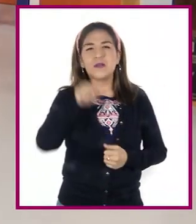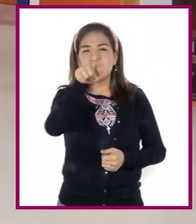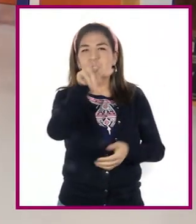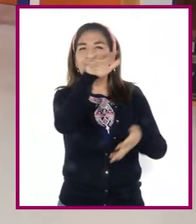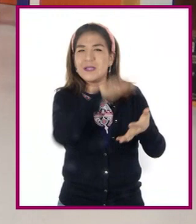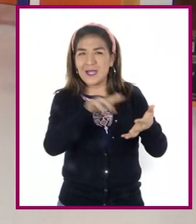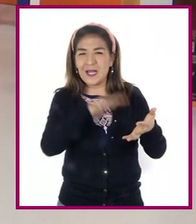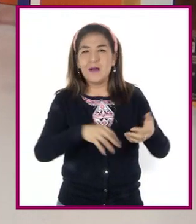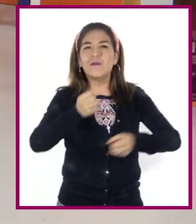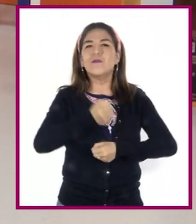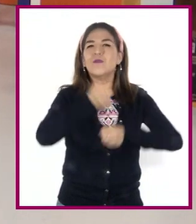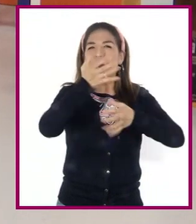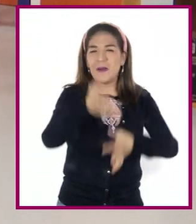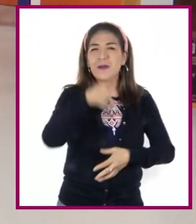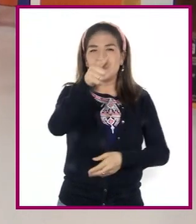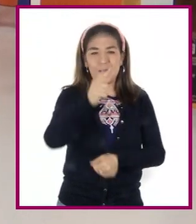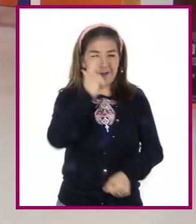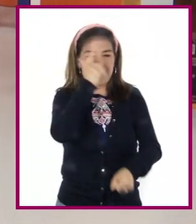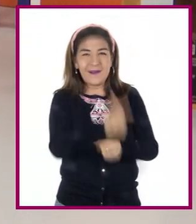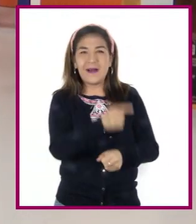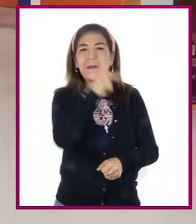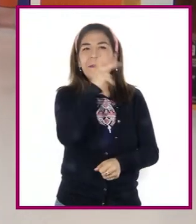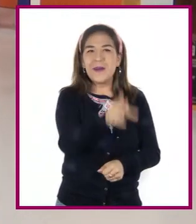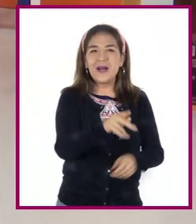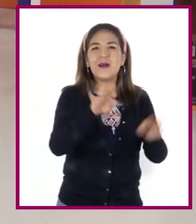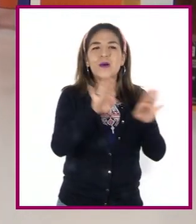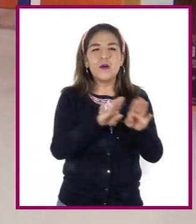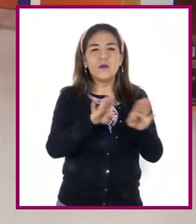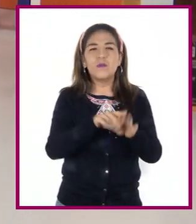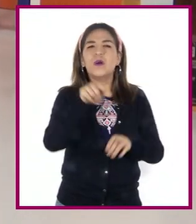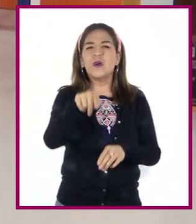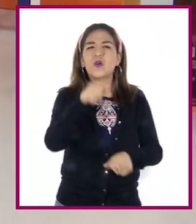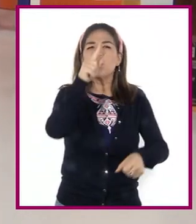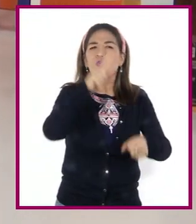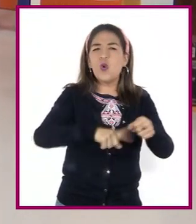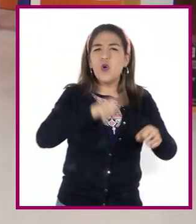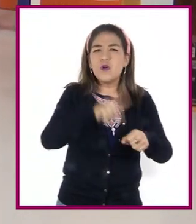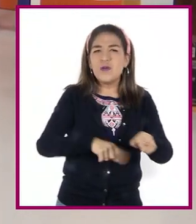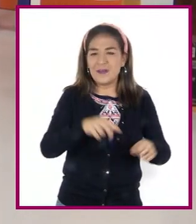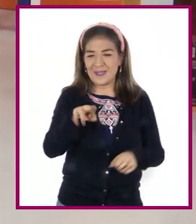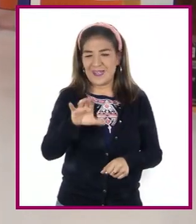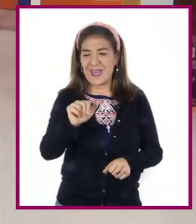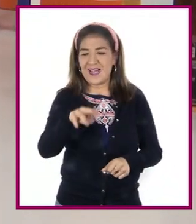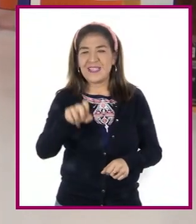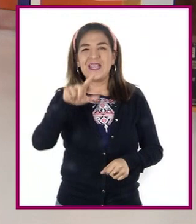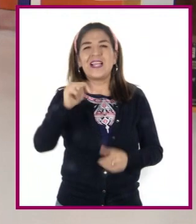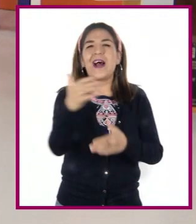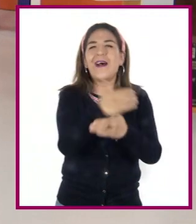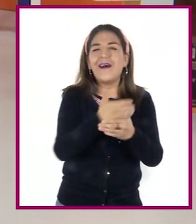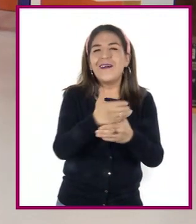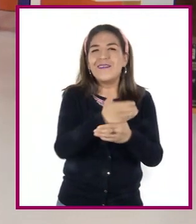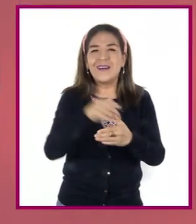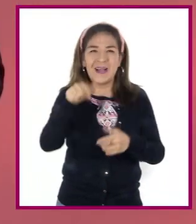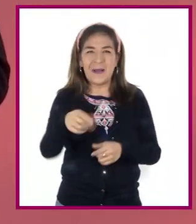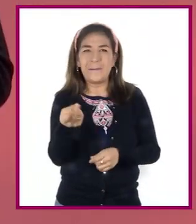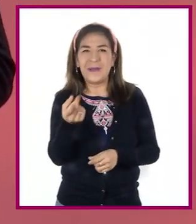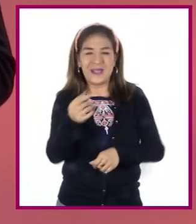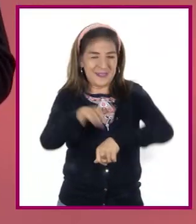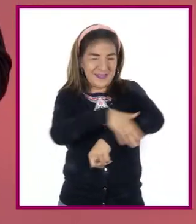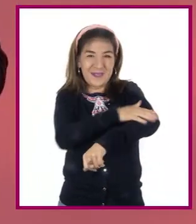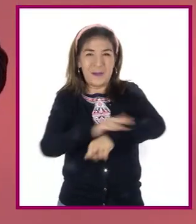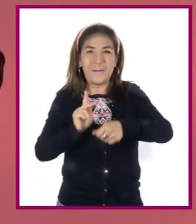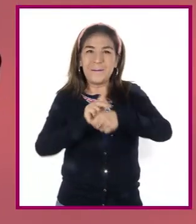el poema, se dieron cuenta de la descripción de color canela de la perrita y de la tranquilidad que tienen en medio del